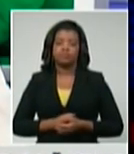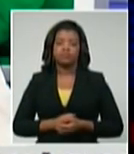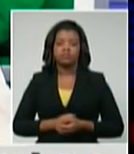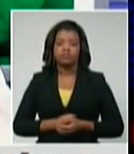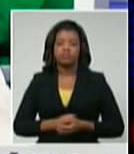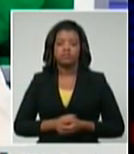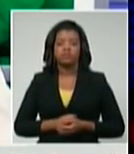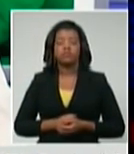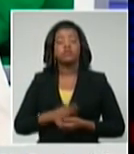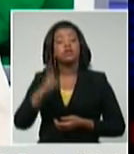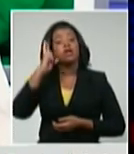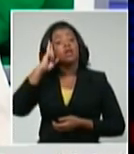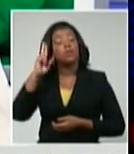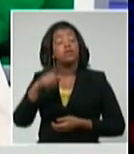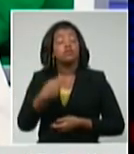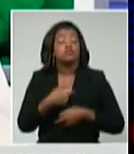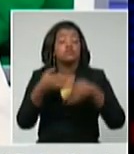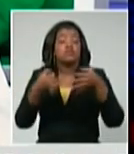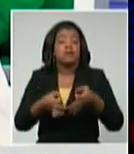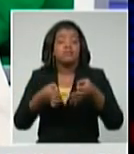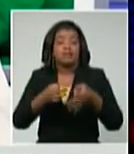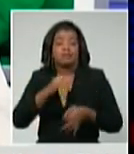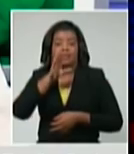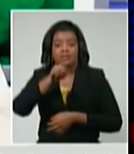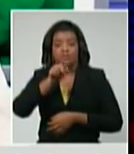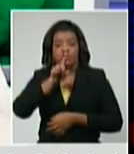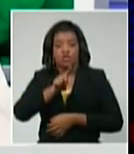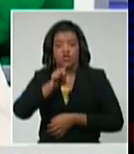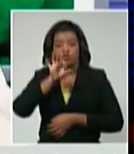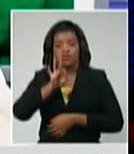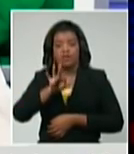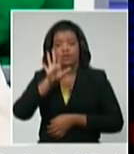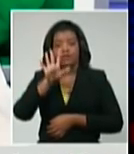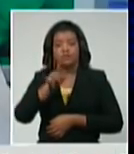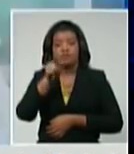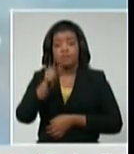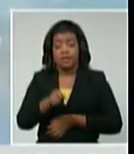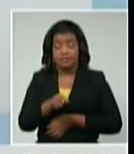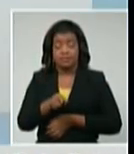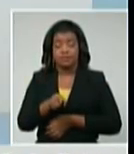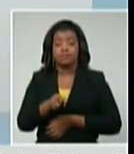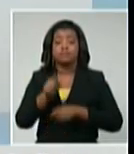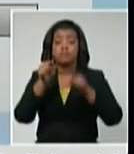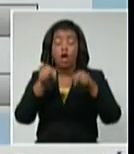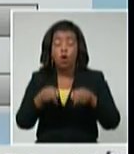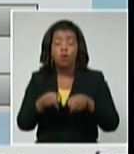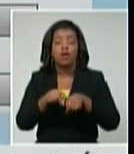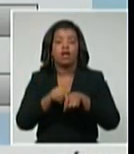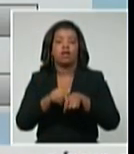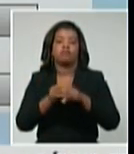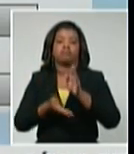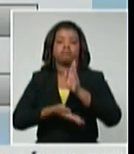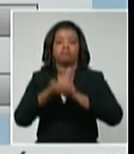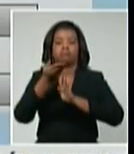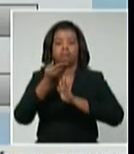Recuerden que siempre decíamos 185 países, son 186 países ya los que